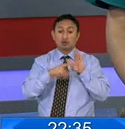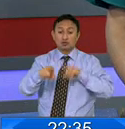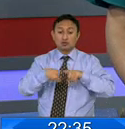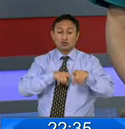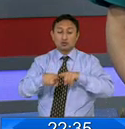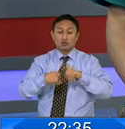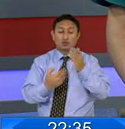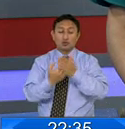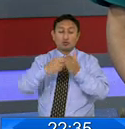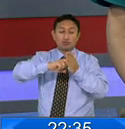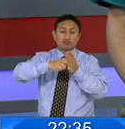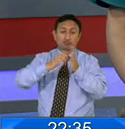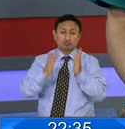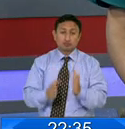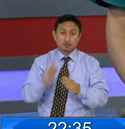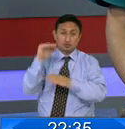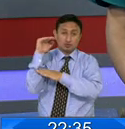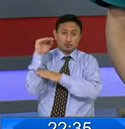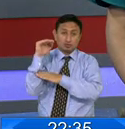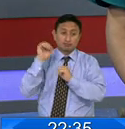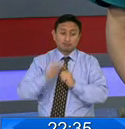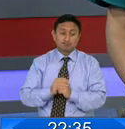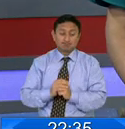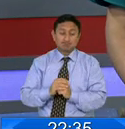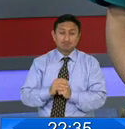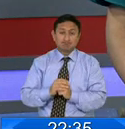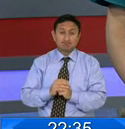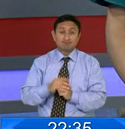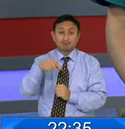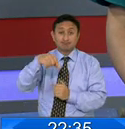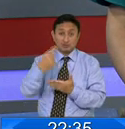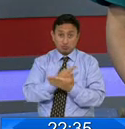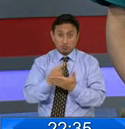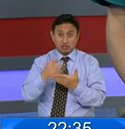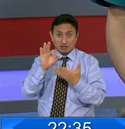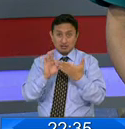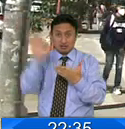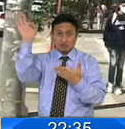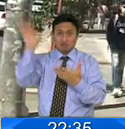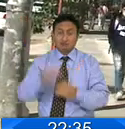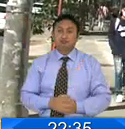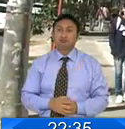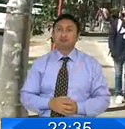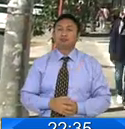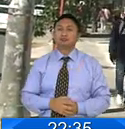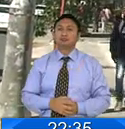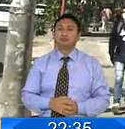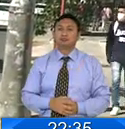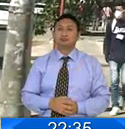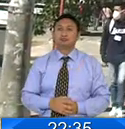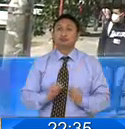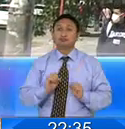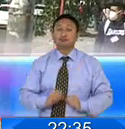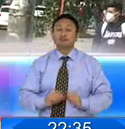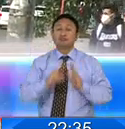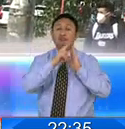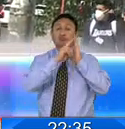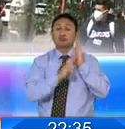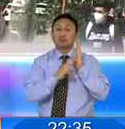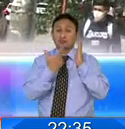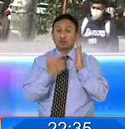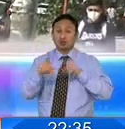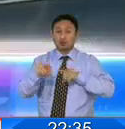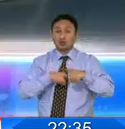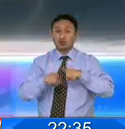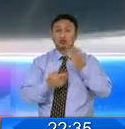de Contralor General del Estado se aprobará esta semana. El reglamento para el concurso de